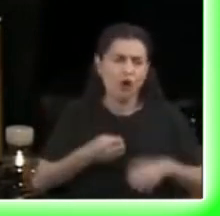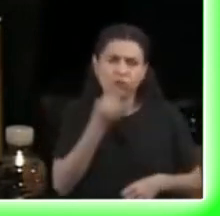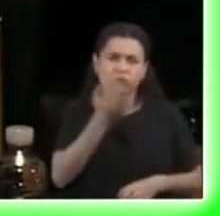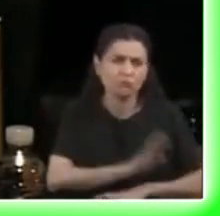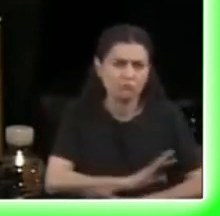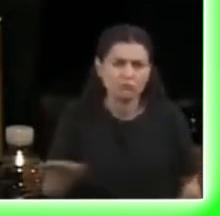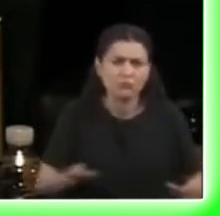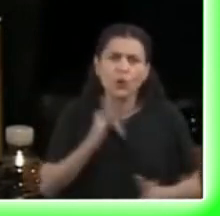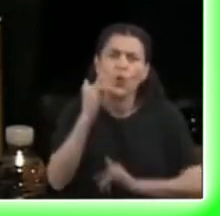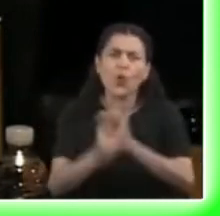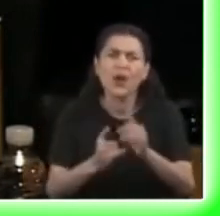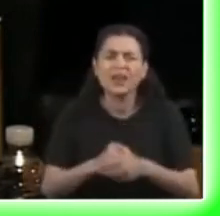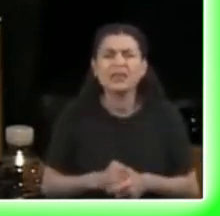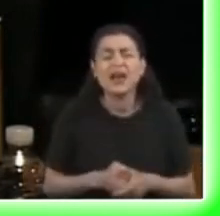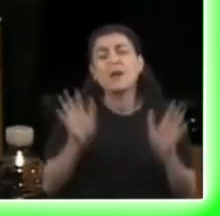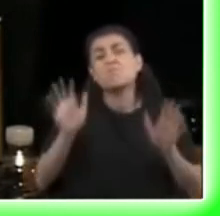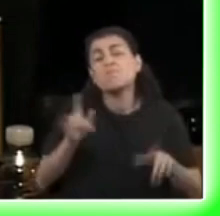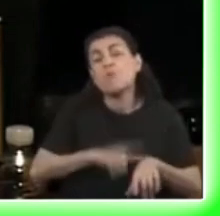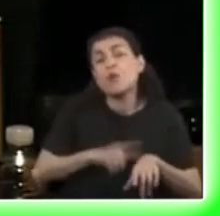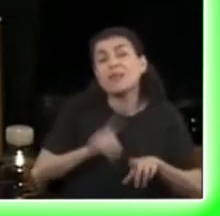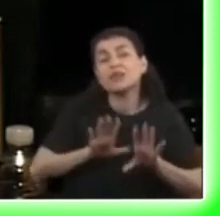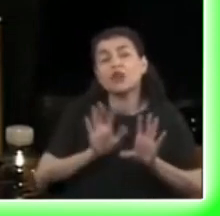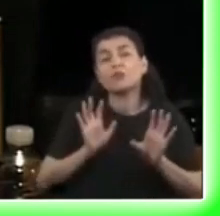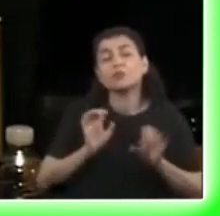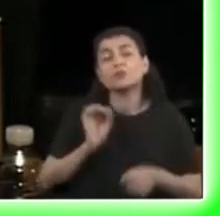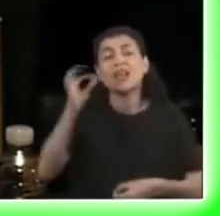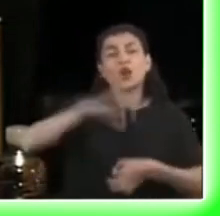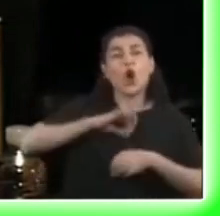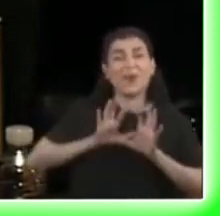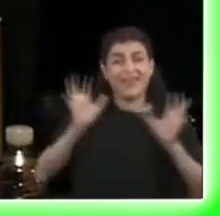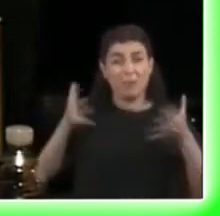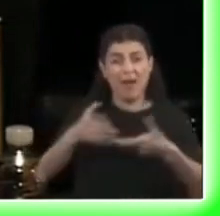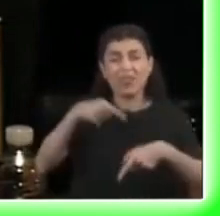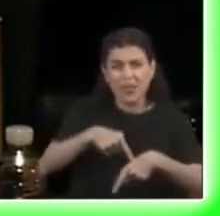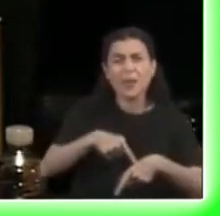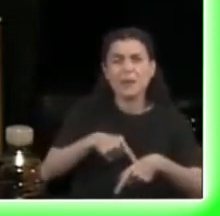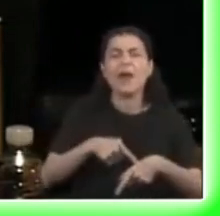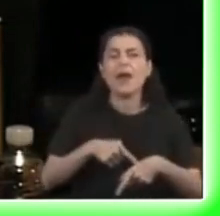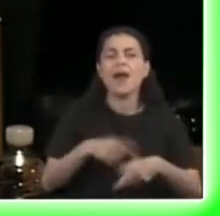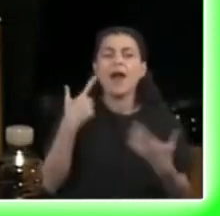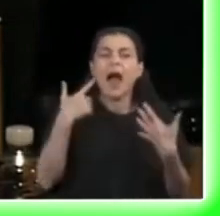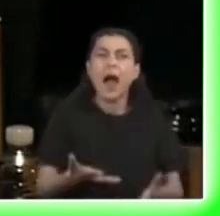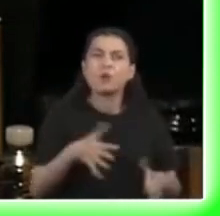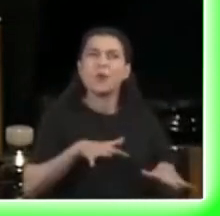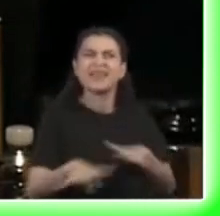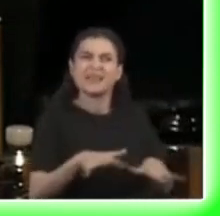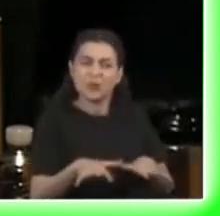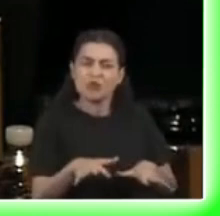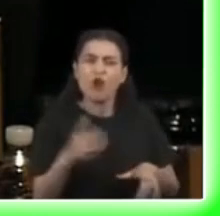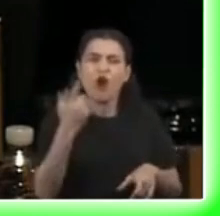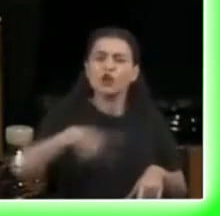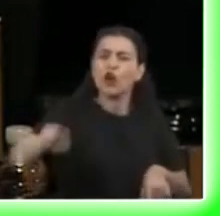que como la pandemia les levantaba la imagen, la usaron y nos